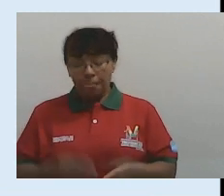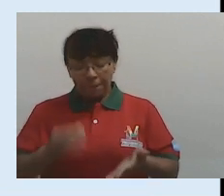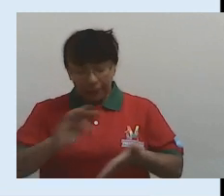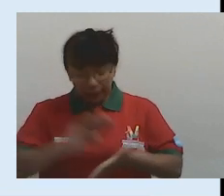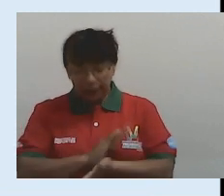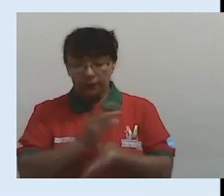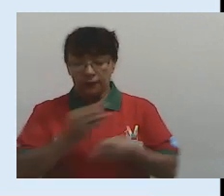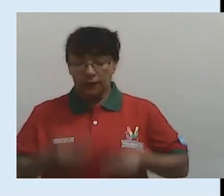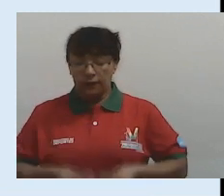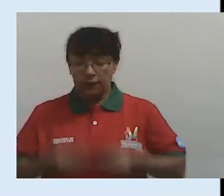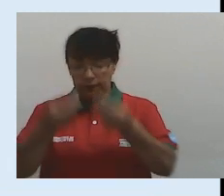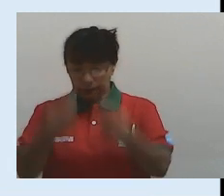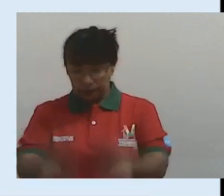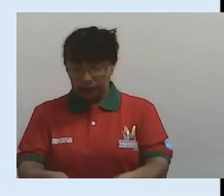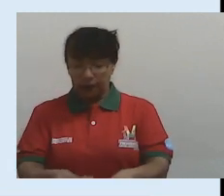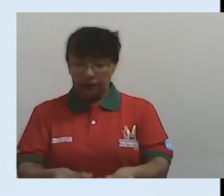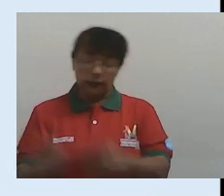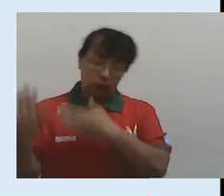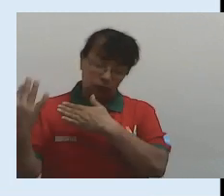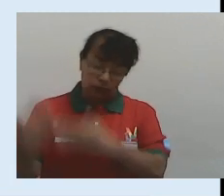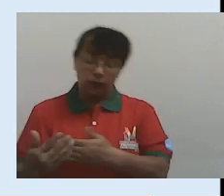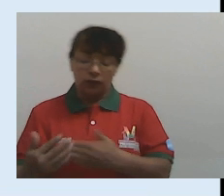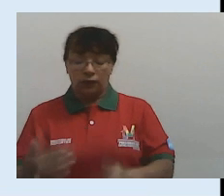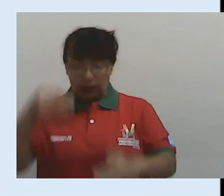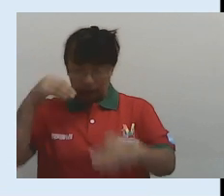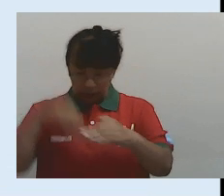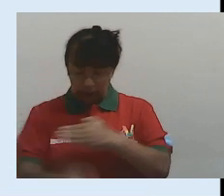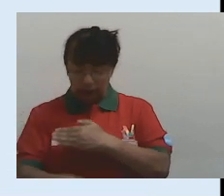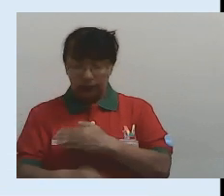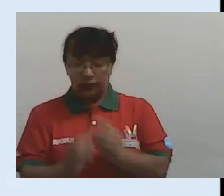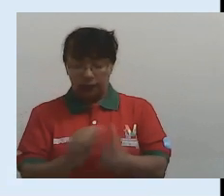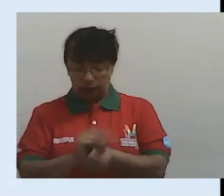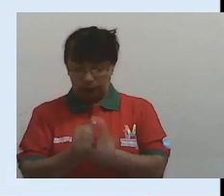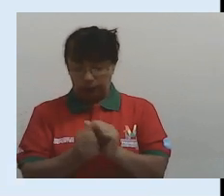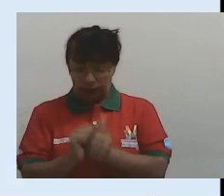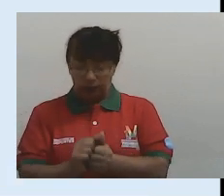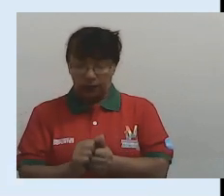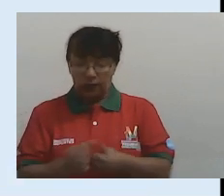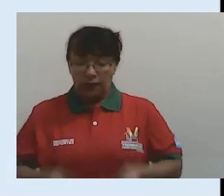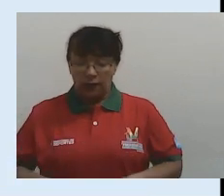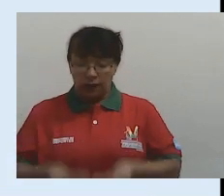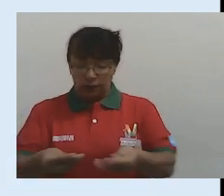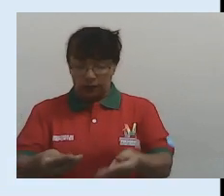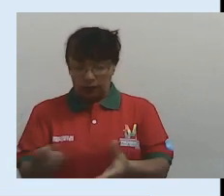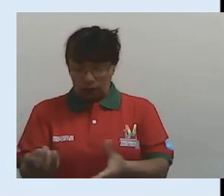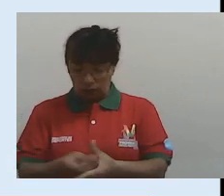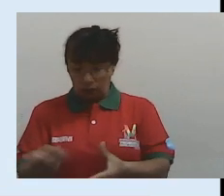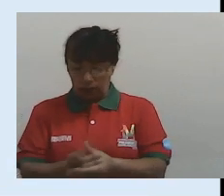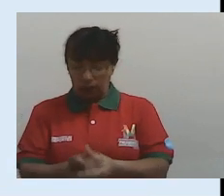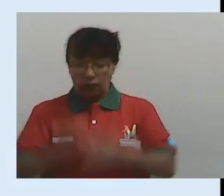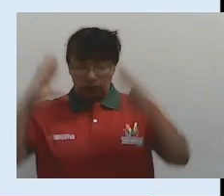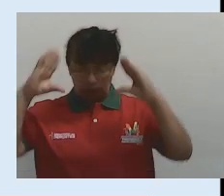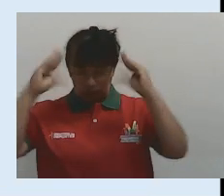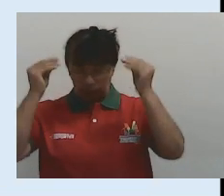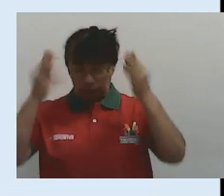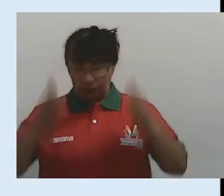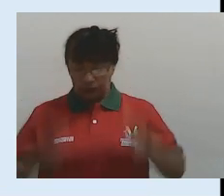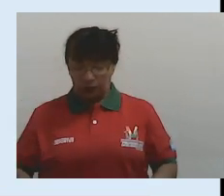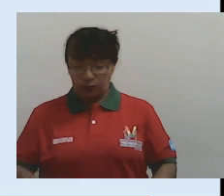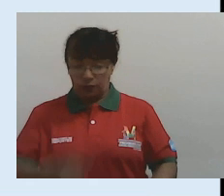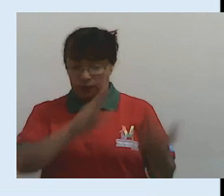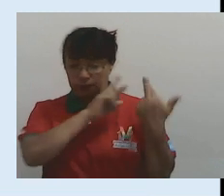competencia o en el congresillo técnico. Además de eso, tienen que tener sus tableros. A cada